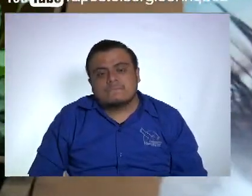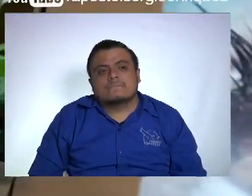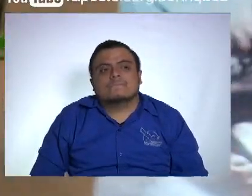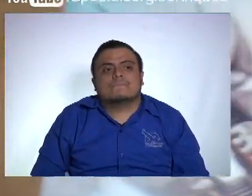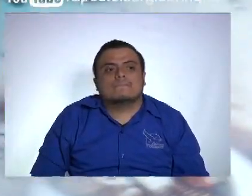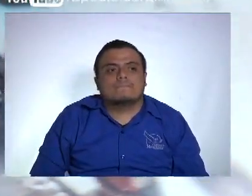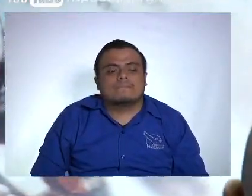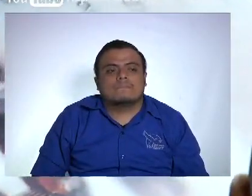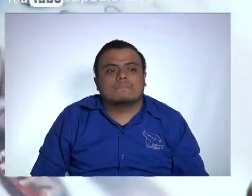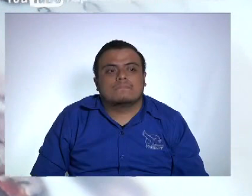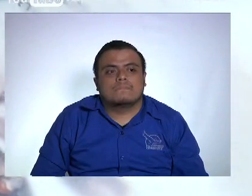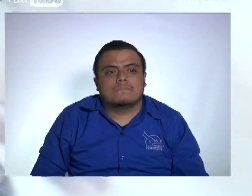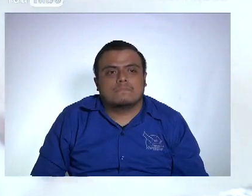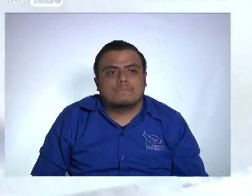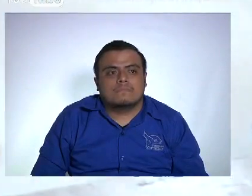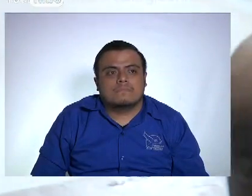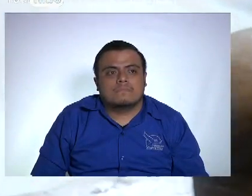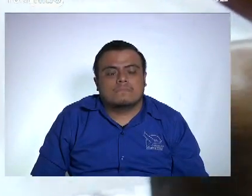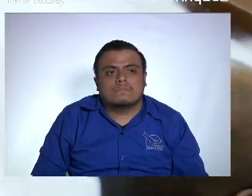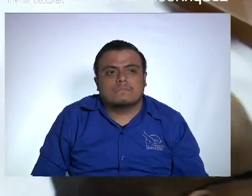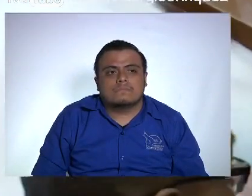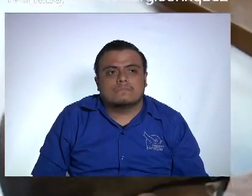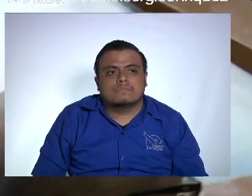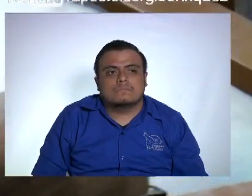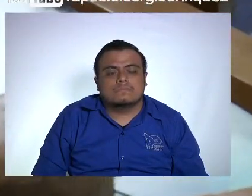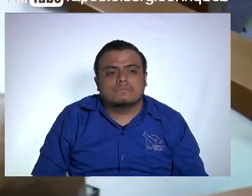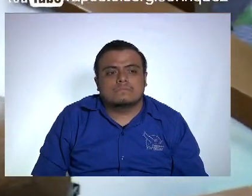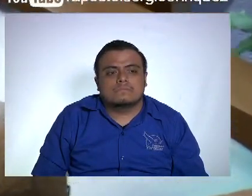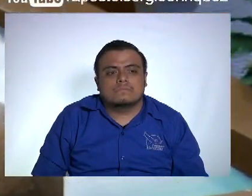Oh, Rabastaira, Kendakeira.